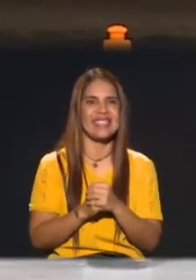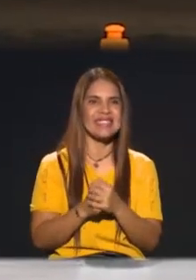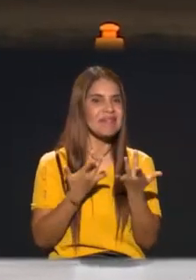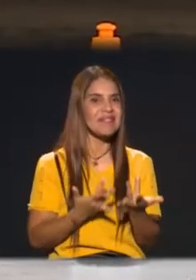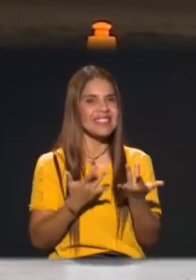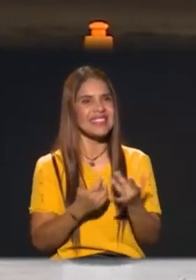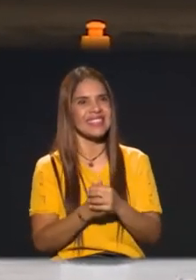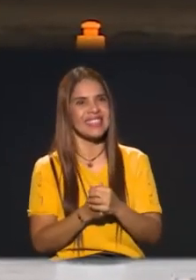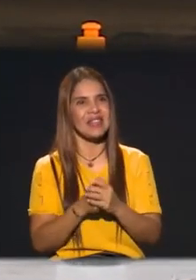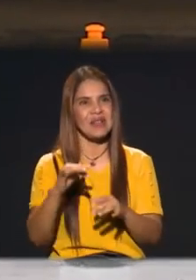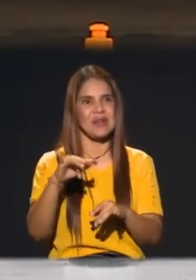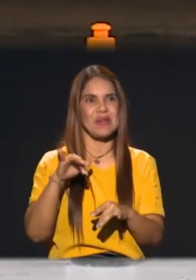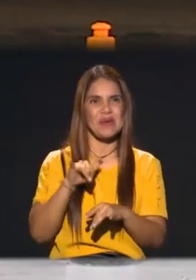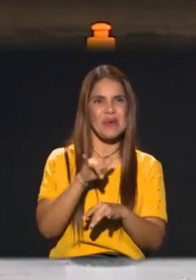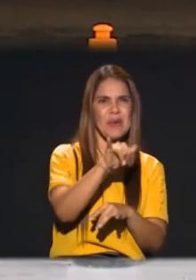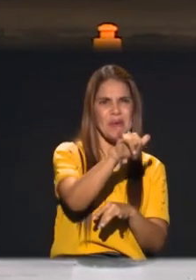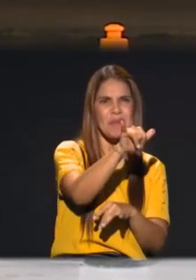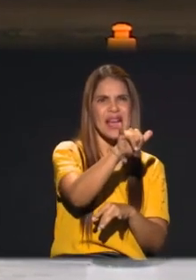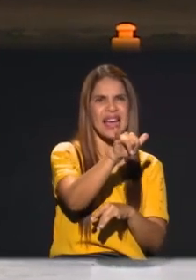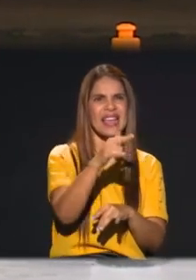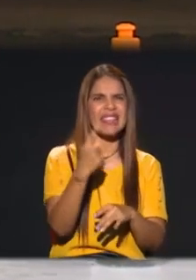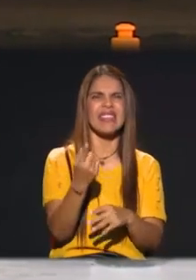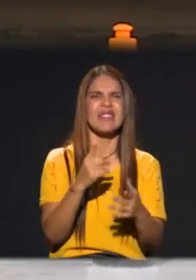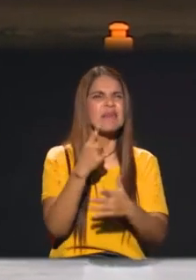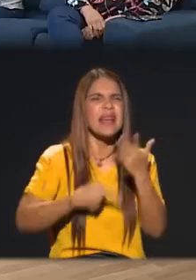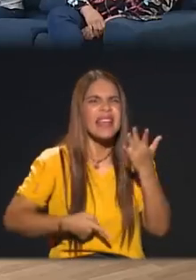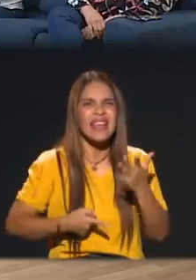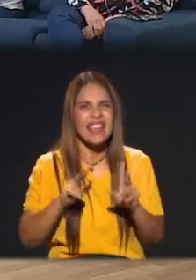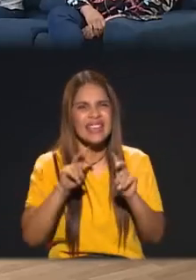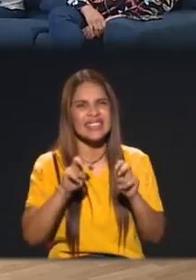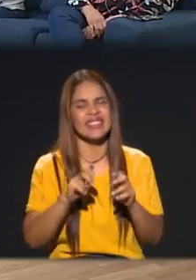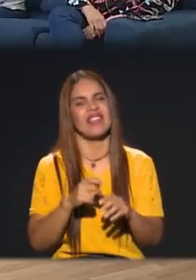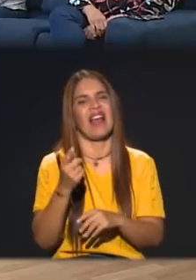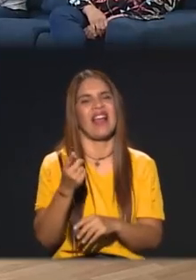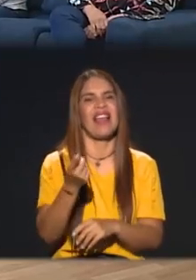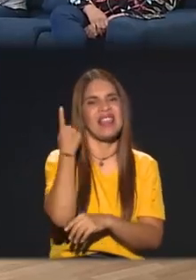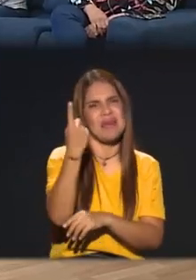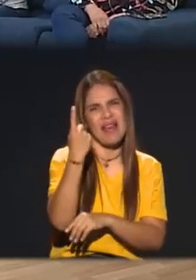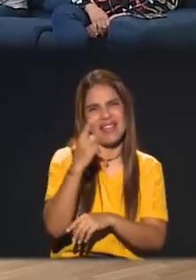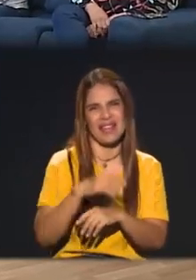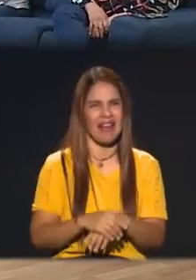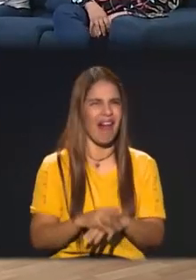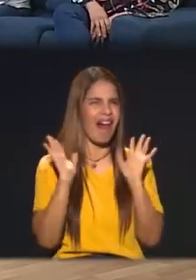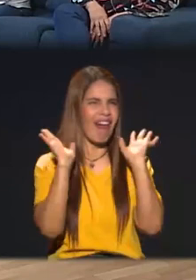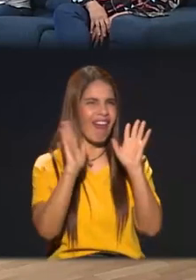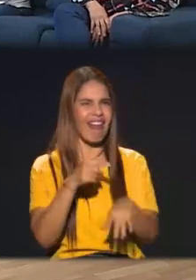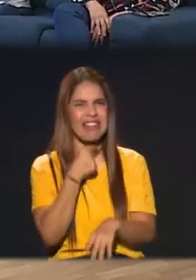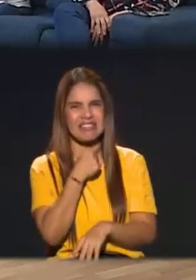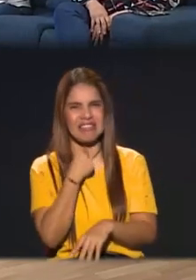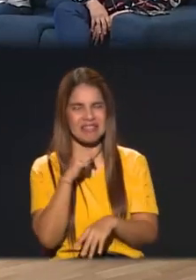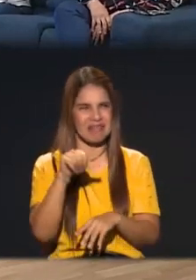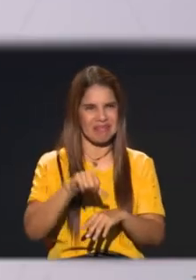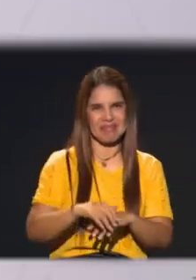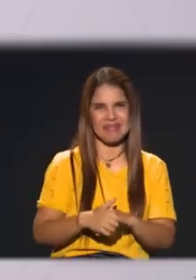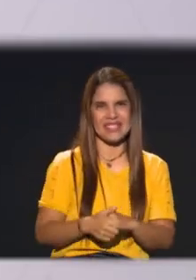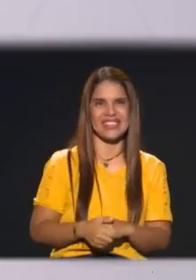como... Y yo, sí, de leña. Entonces se enojaron. Ay, no. Y más en esa situación. Bueno, les cuento que tenemos